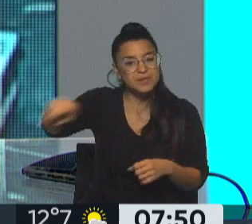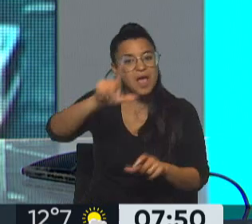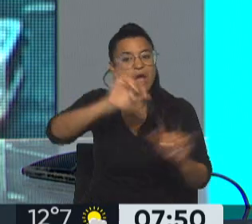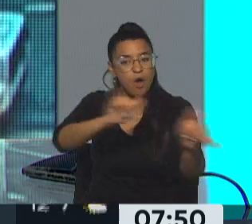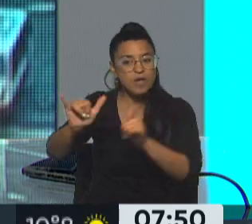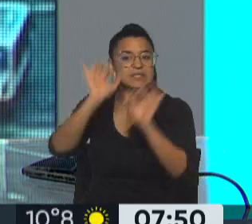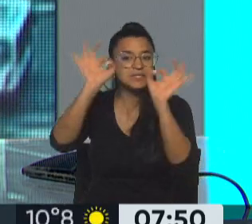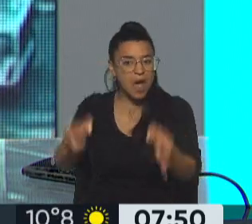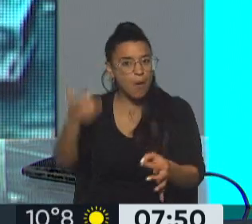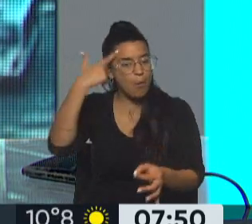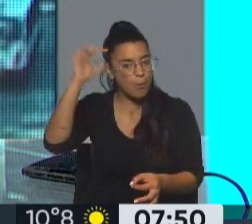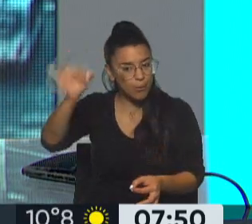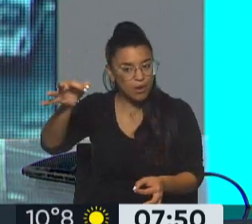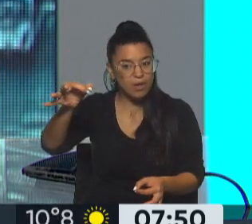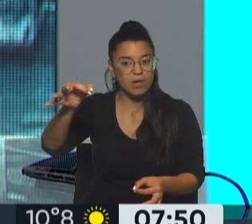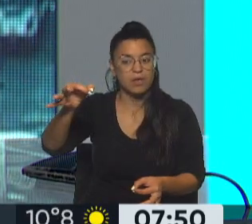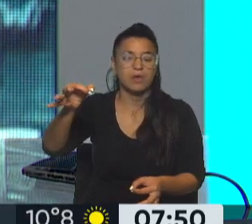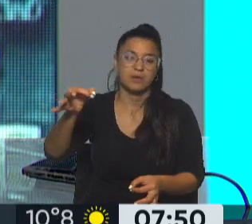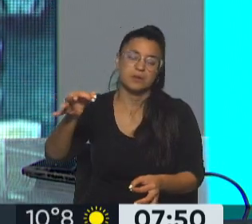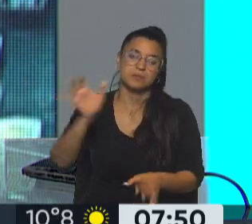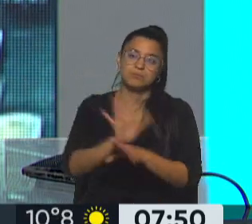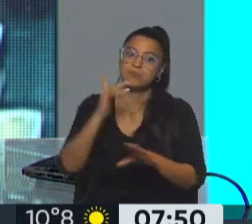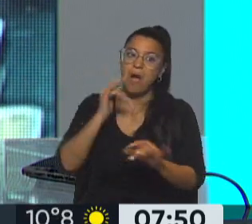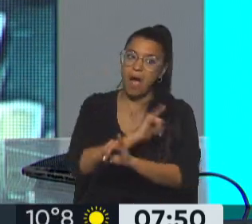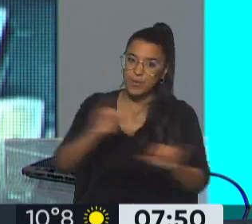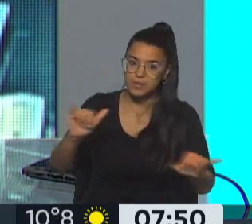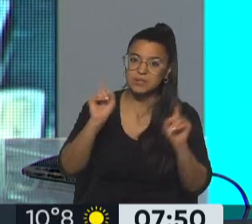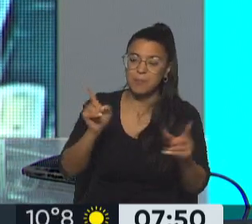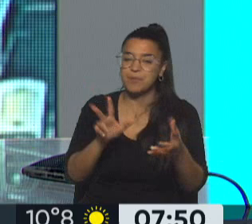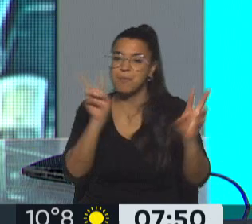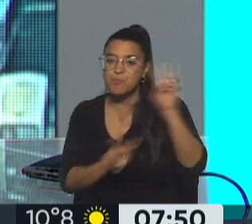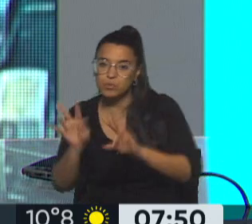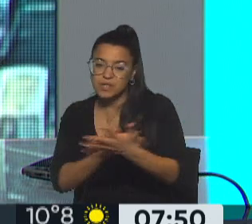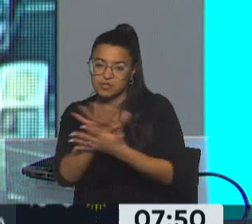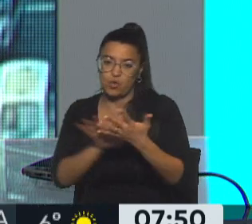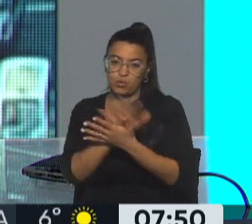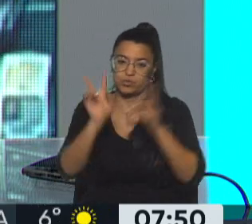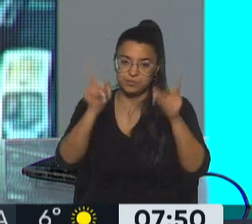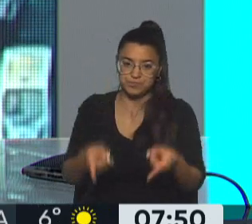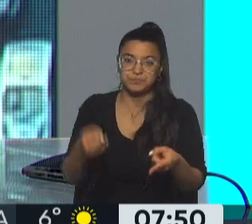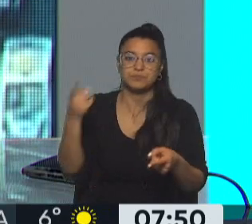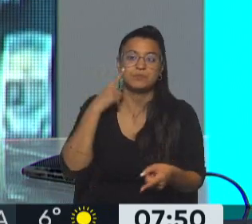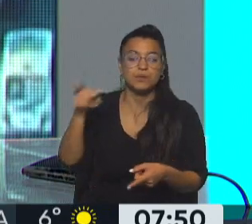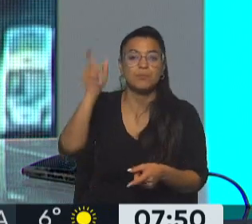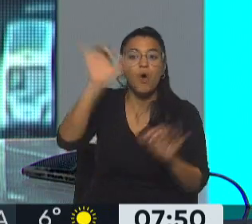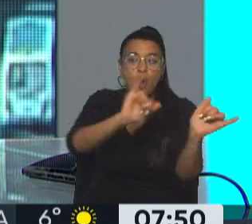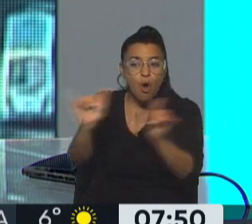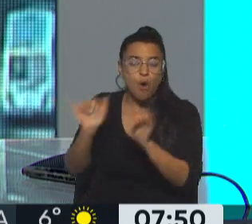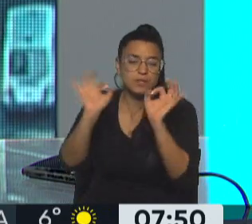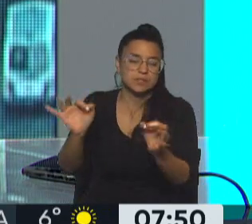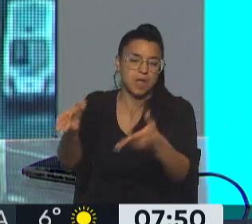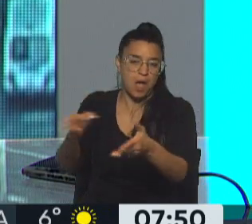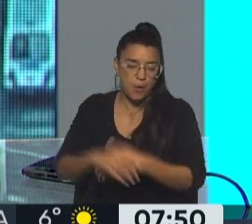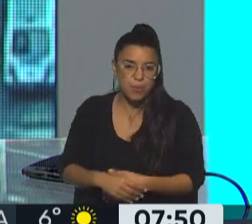conscientes de esto y plantan la advertencia y también buscan soluciones Así que son un faro podríamos decir